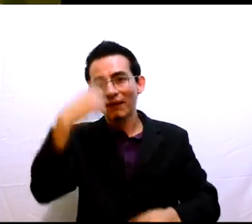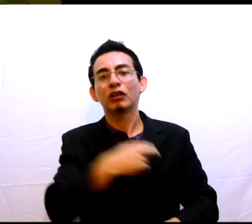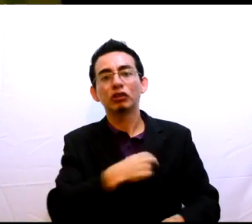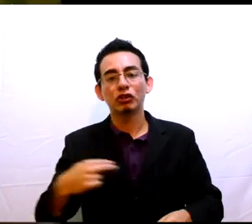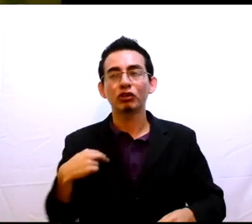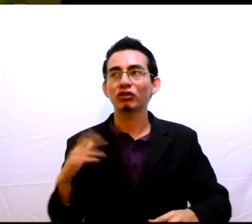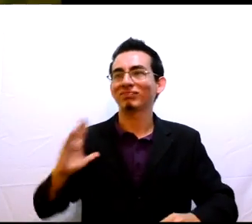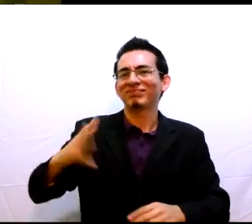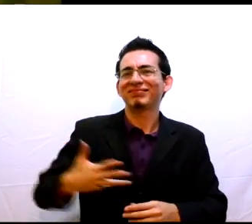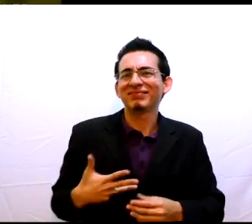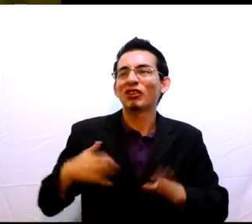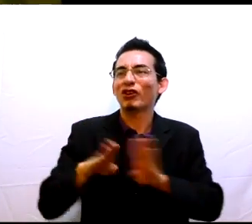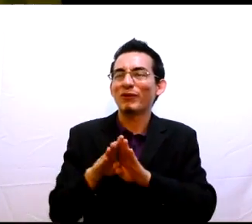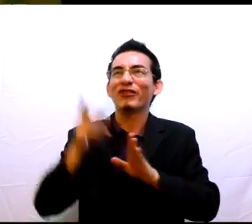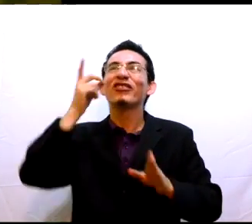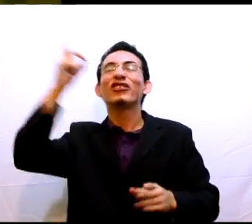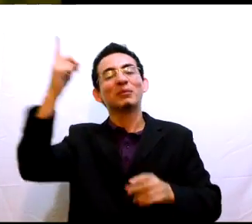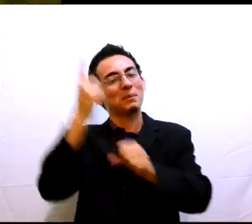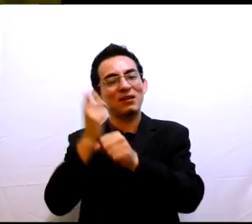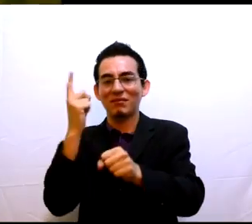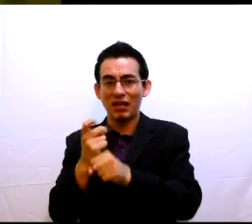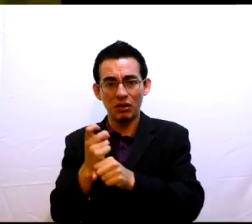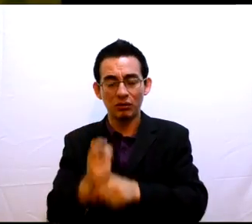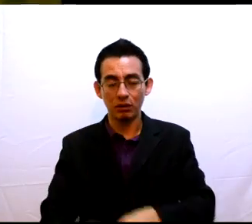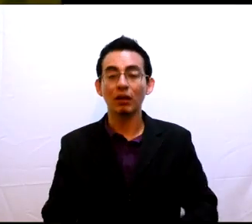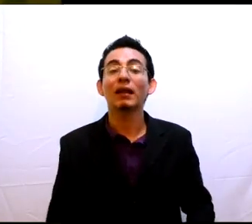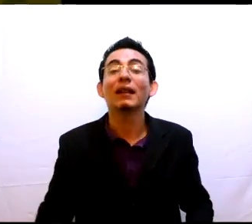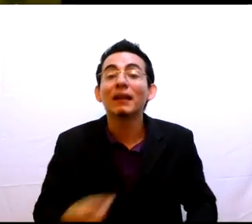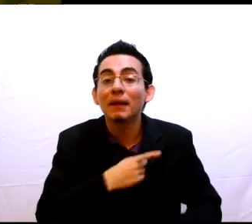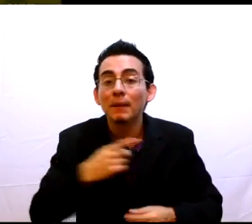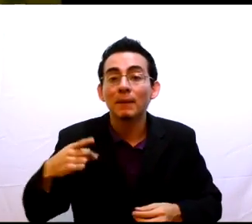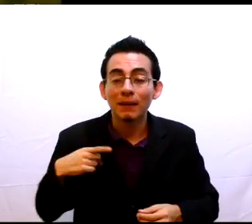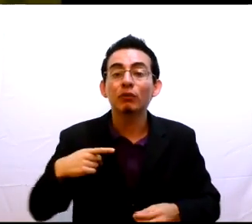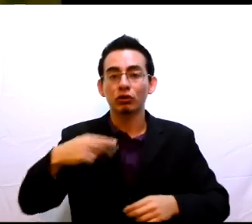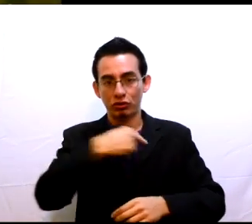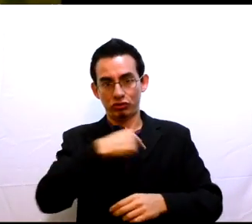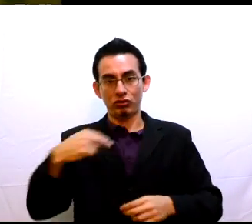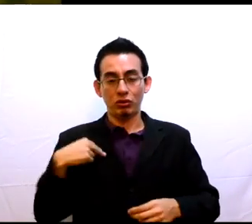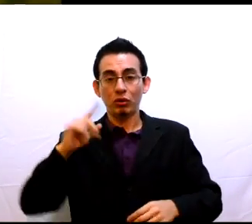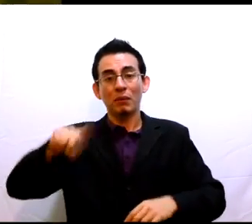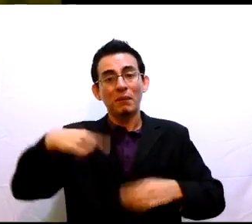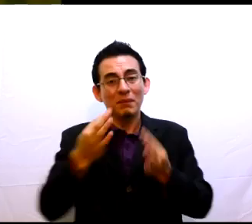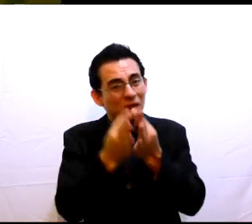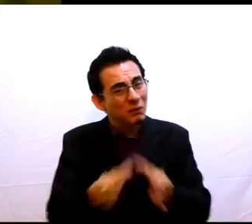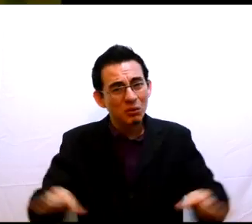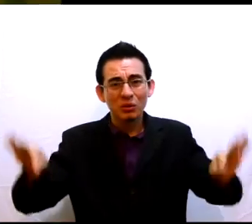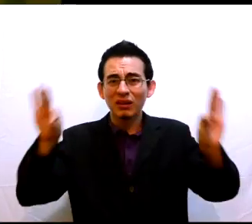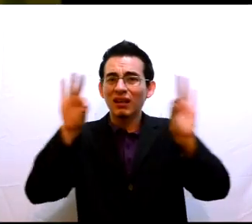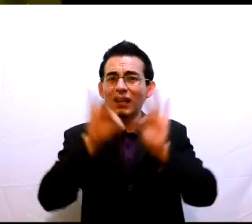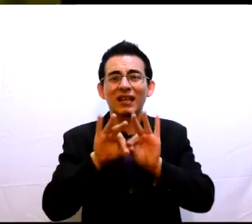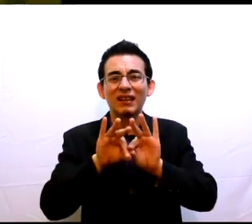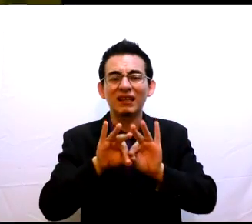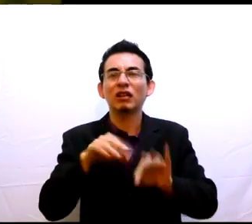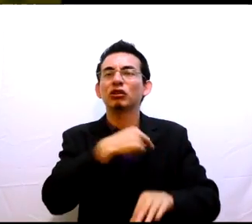el versículo 18 que hagan bien que sean ricos en buenas obras dadivosos